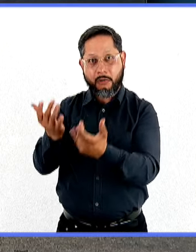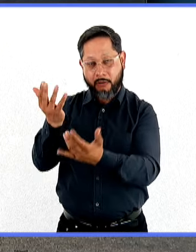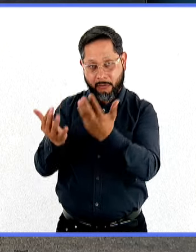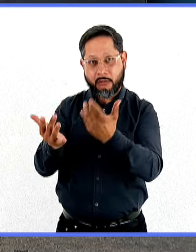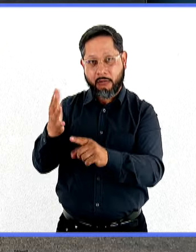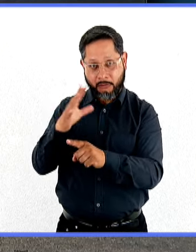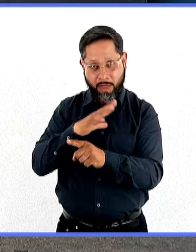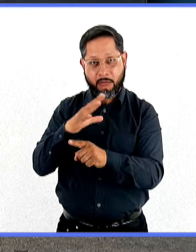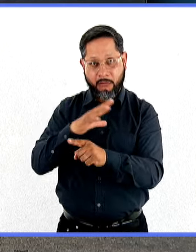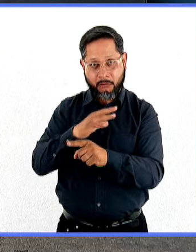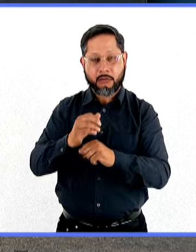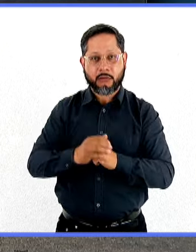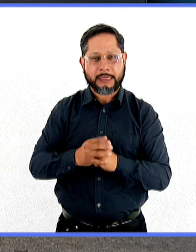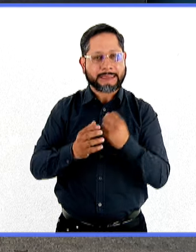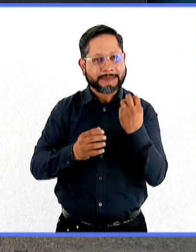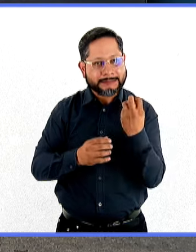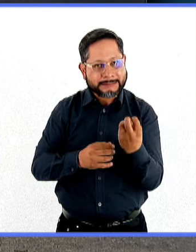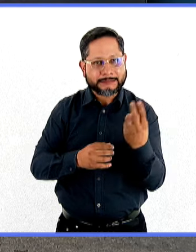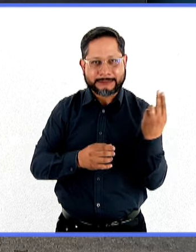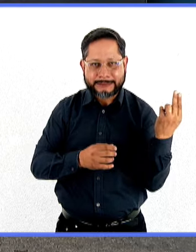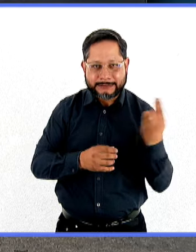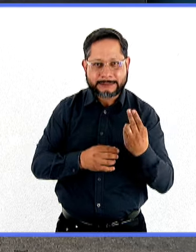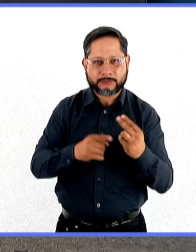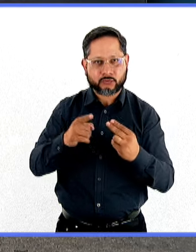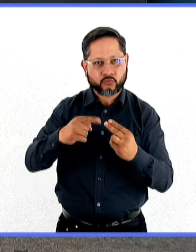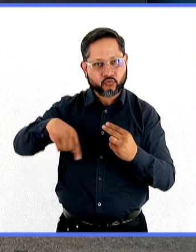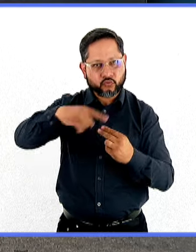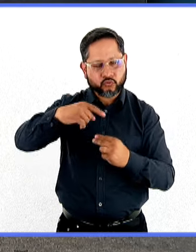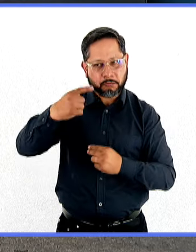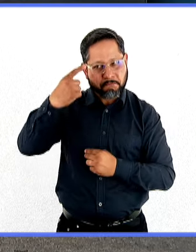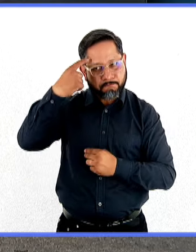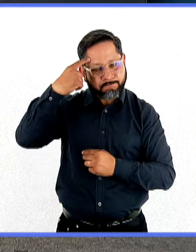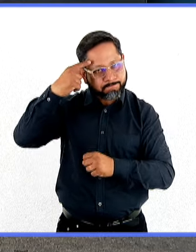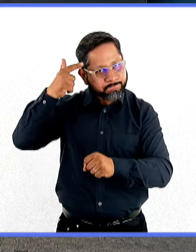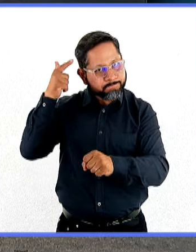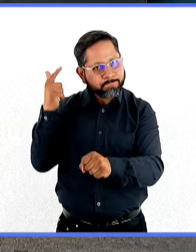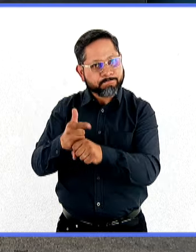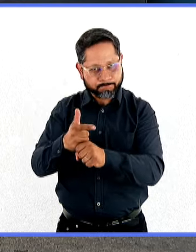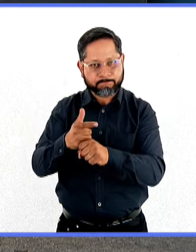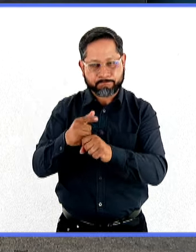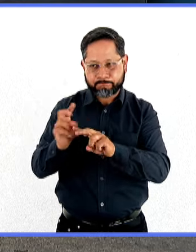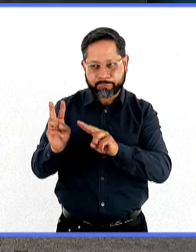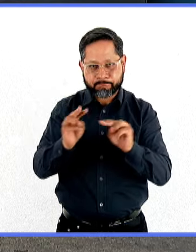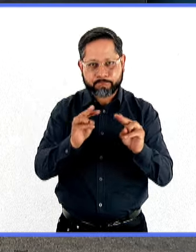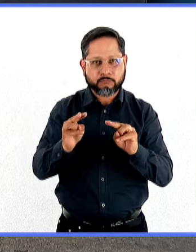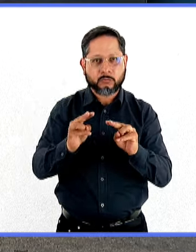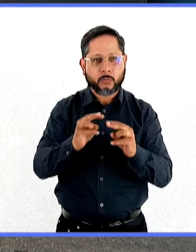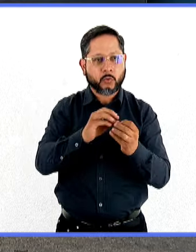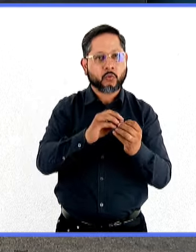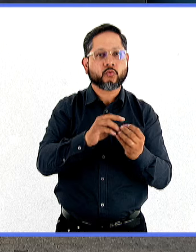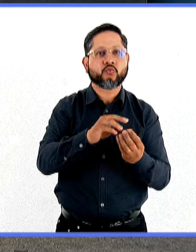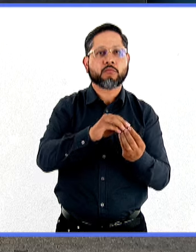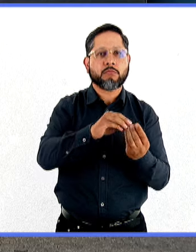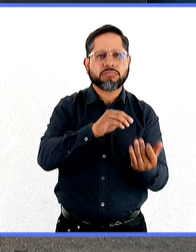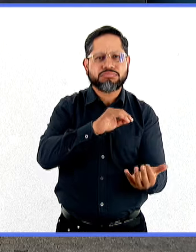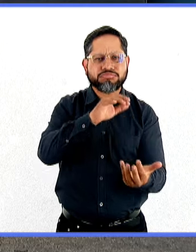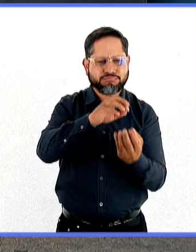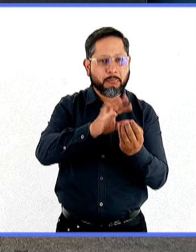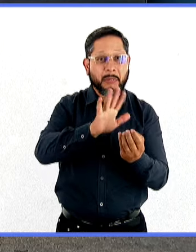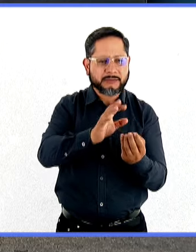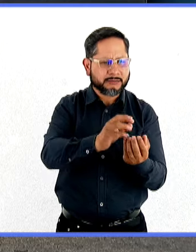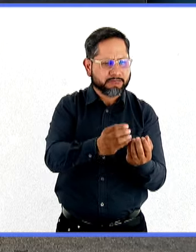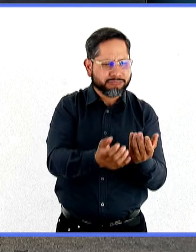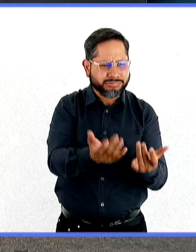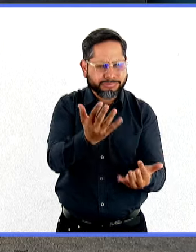incendios y es necesario que estemos conscientes del del uso del fuego pero también de la de